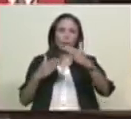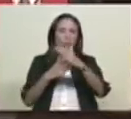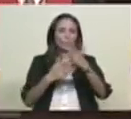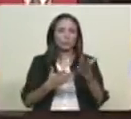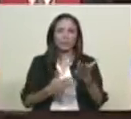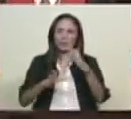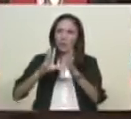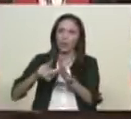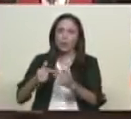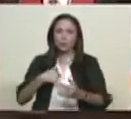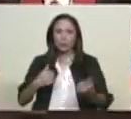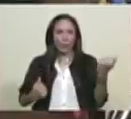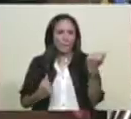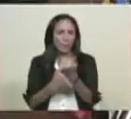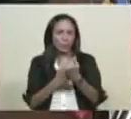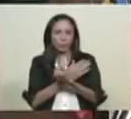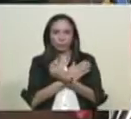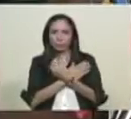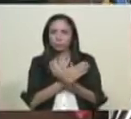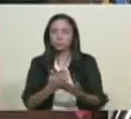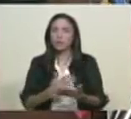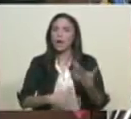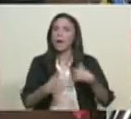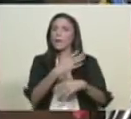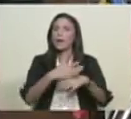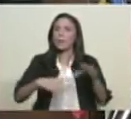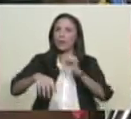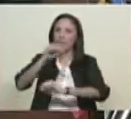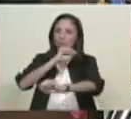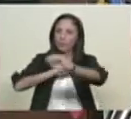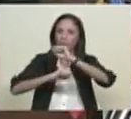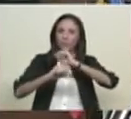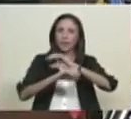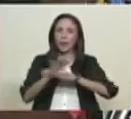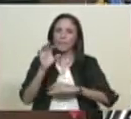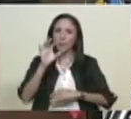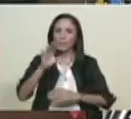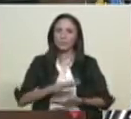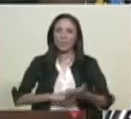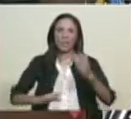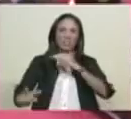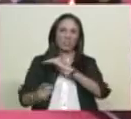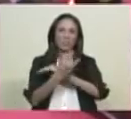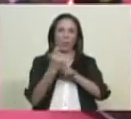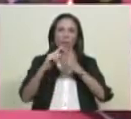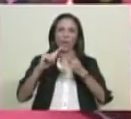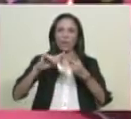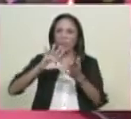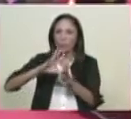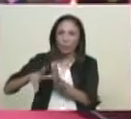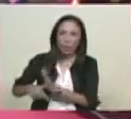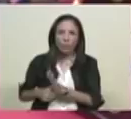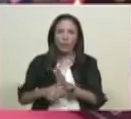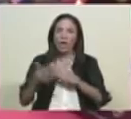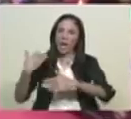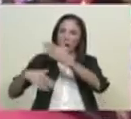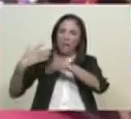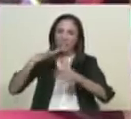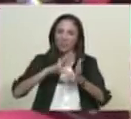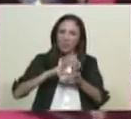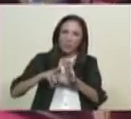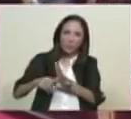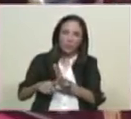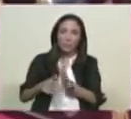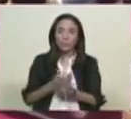mi apoyo en su lucha contra los corruptos, los traidores, los bandidos, los ladrones que desfalcaron